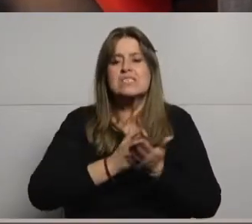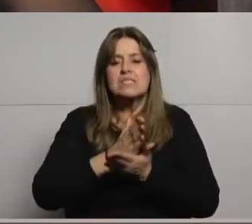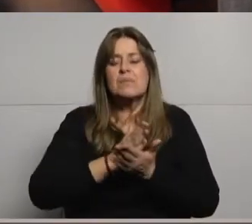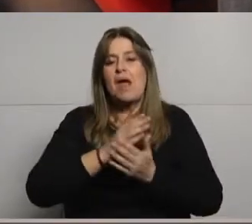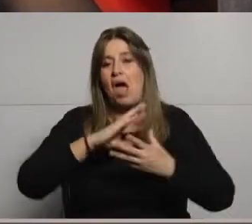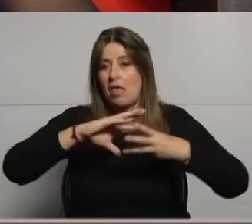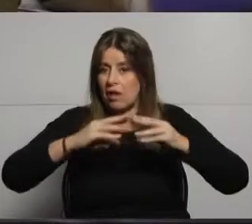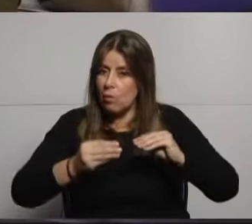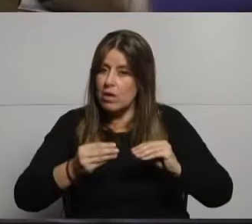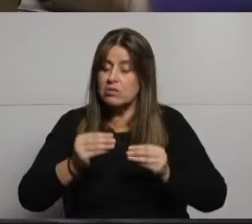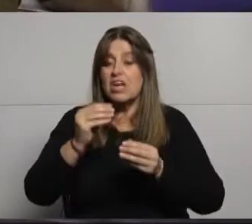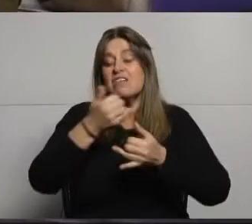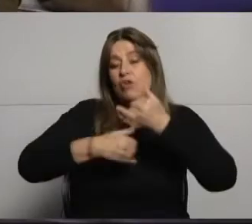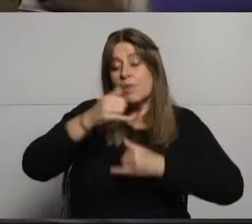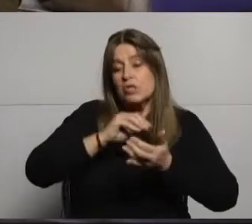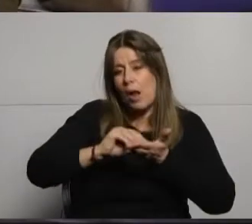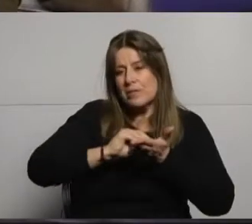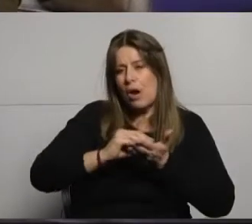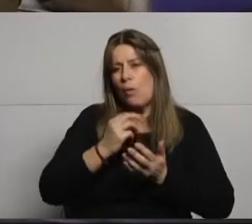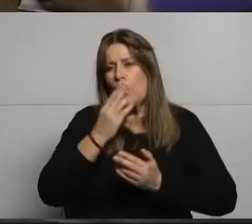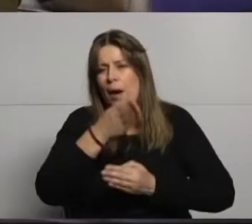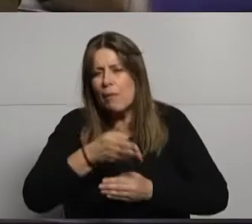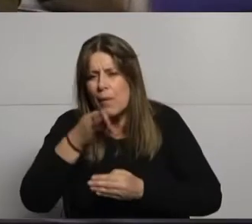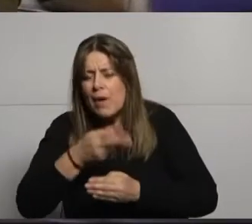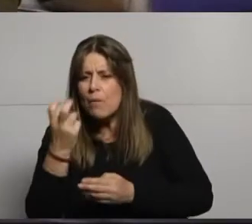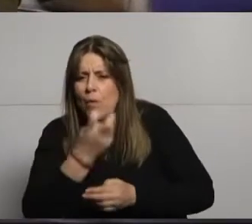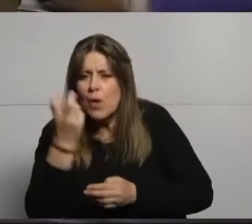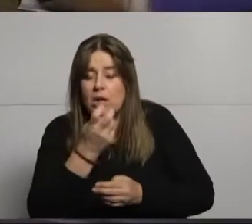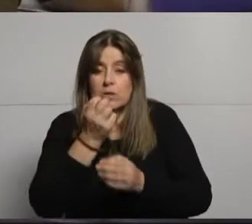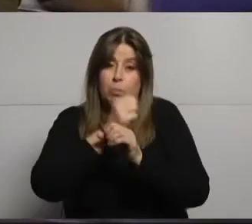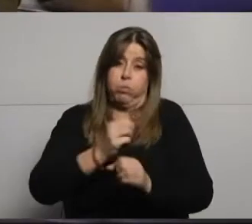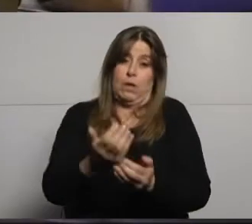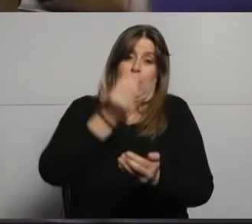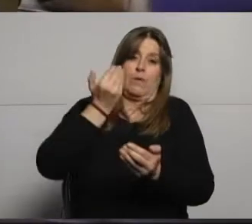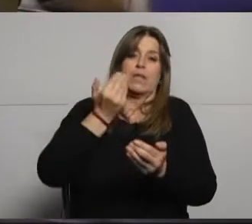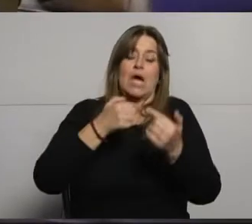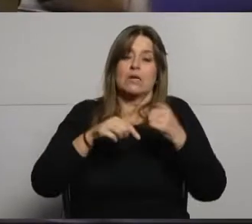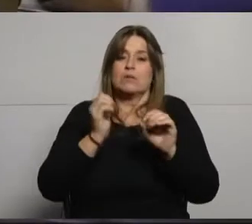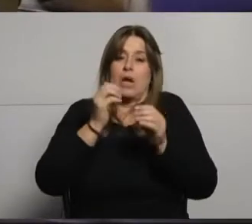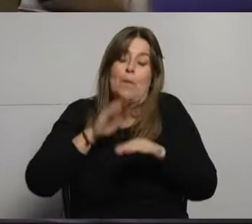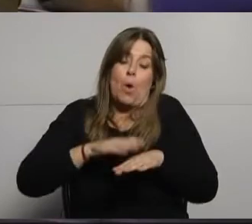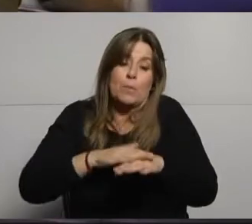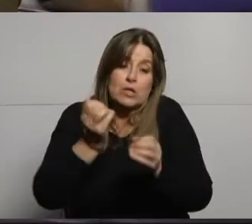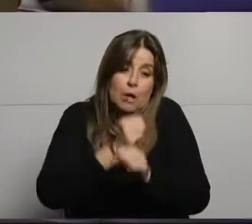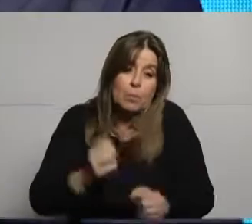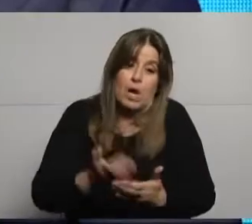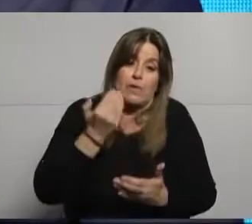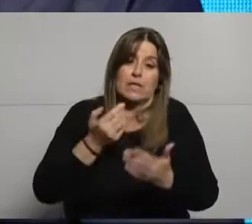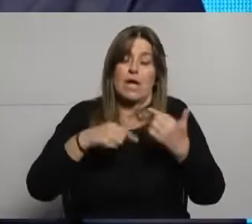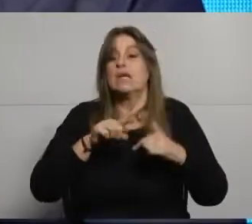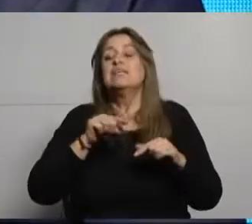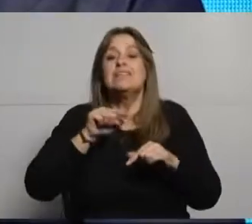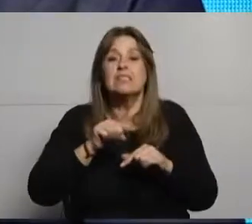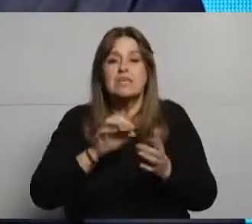porque es información administrativa. Cuando vas en busca de esto, es lo que pude levantar como lo pude levantar en el momento que lo pude levantar. Y esto va